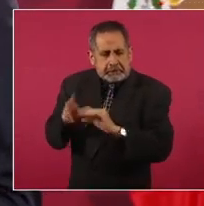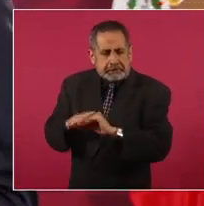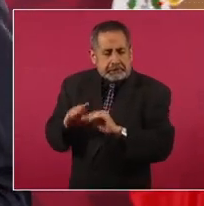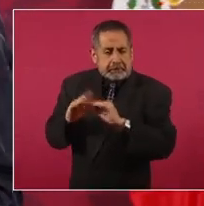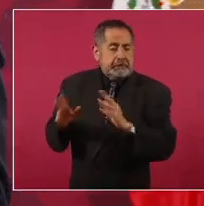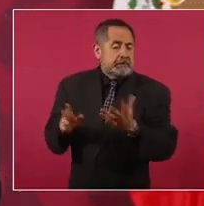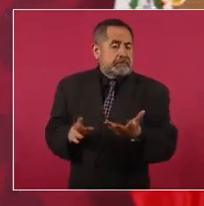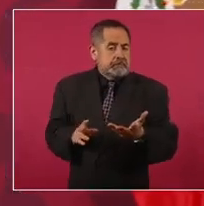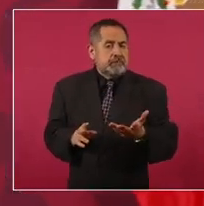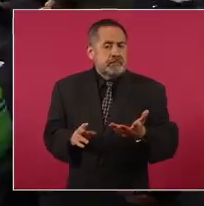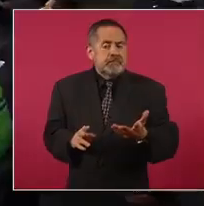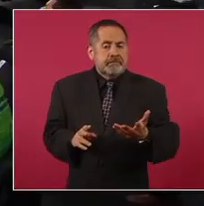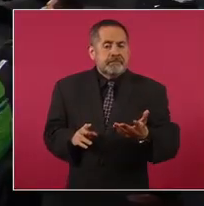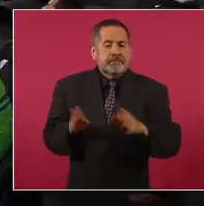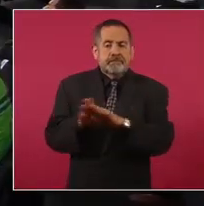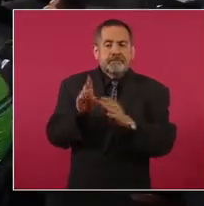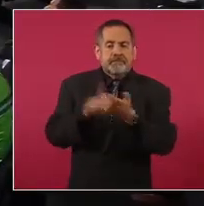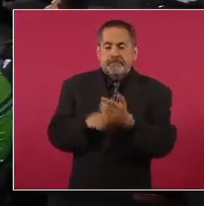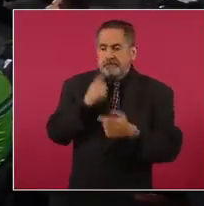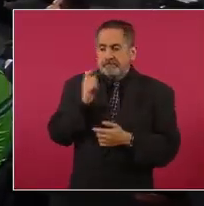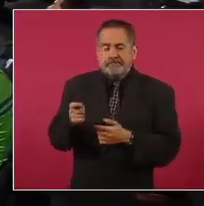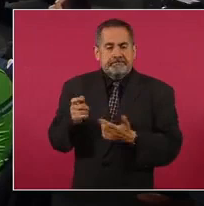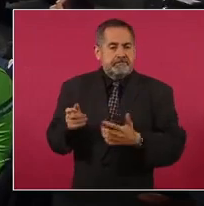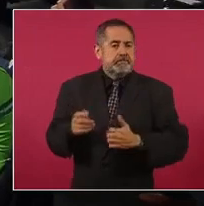se han hecho